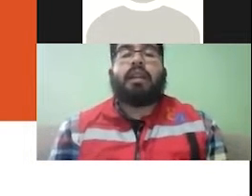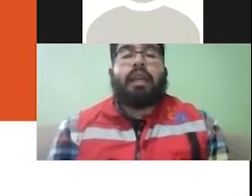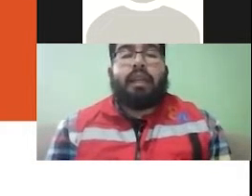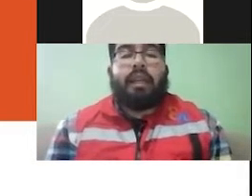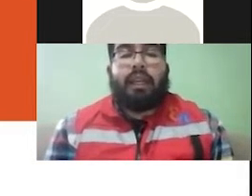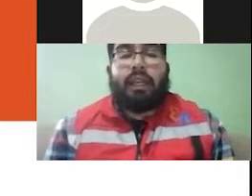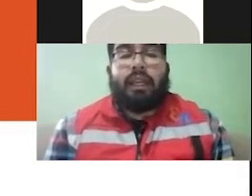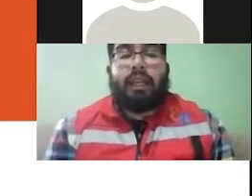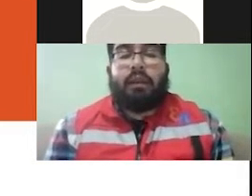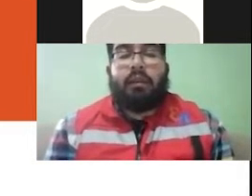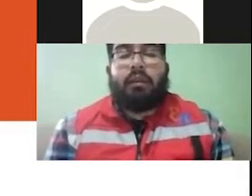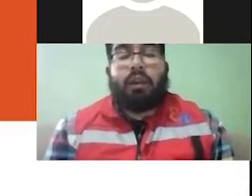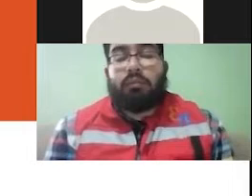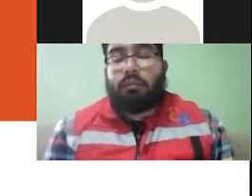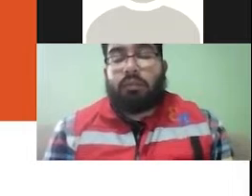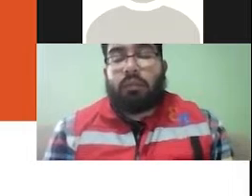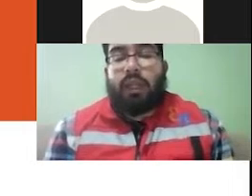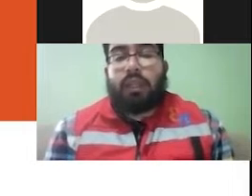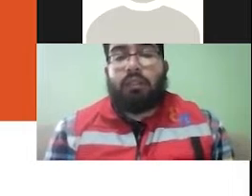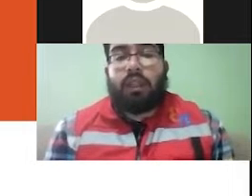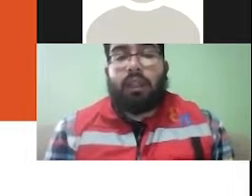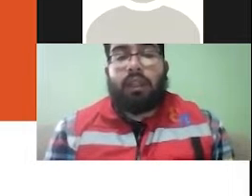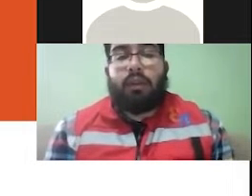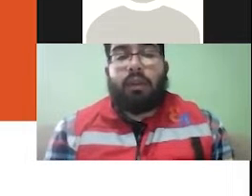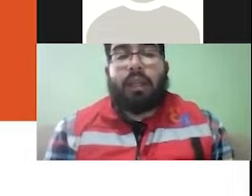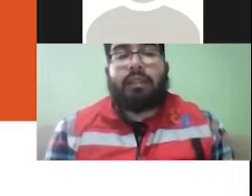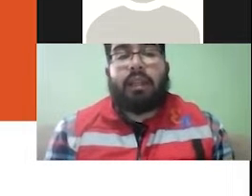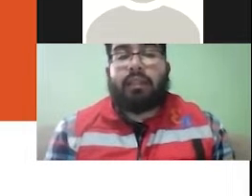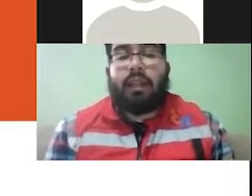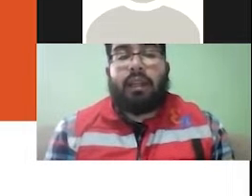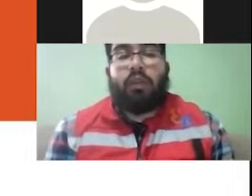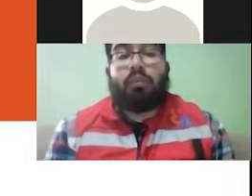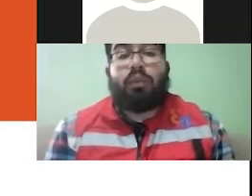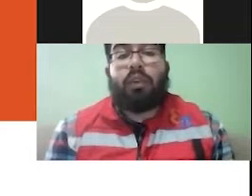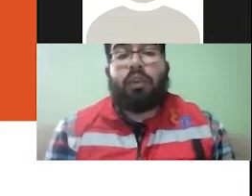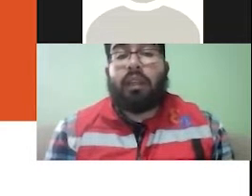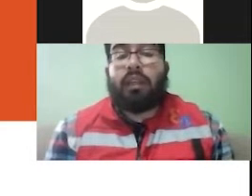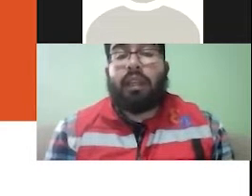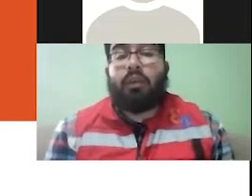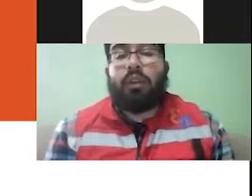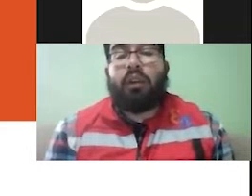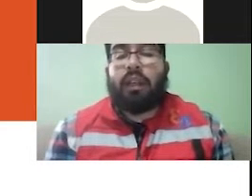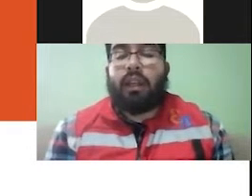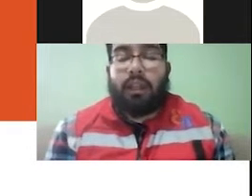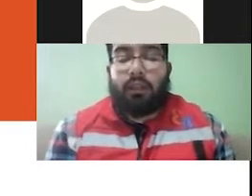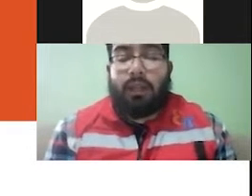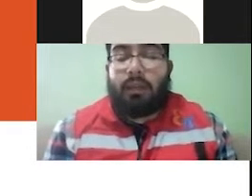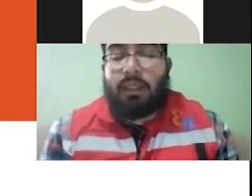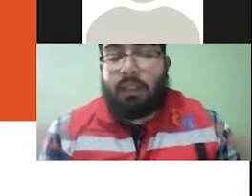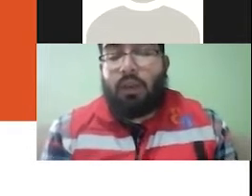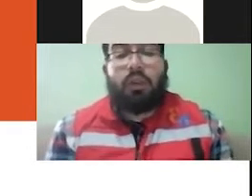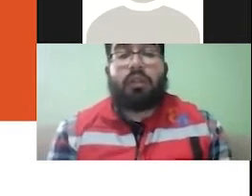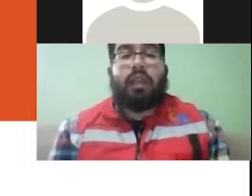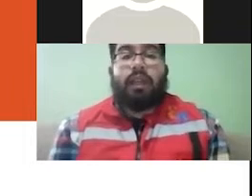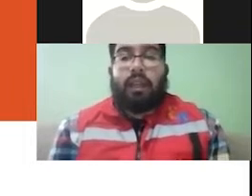emergencia, bueno, en caso de una emergencia, estar en un punto de reunión en el que nos van a